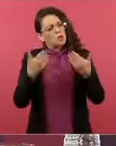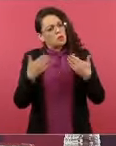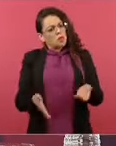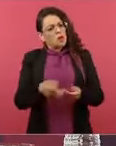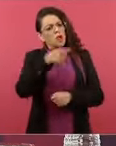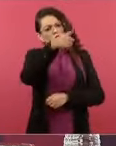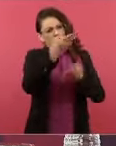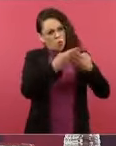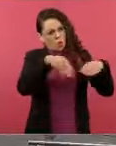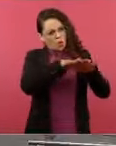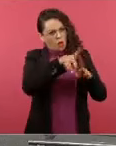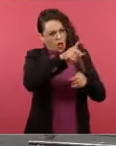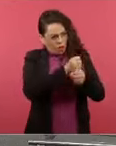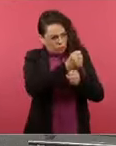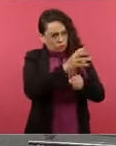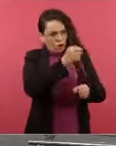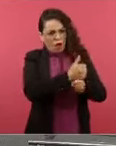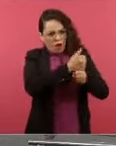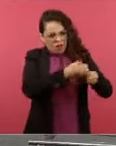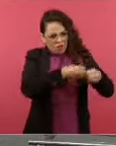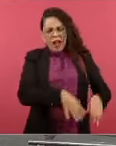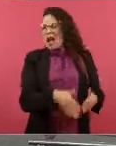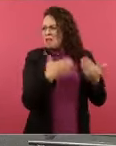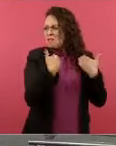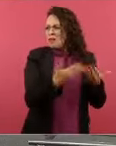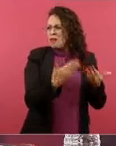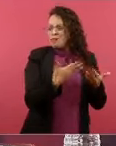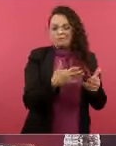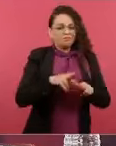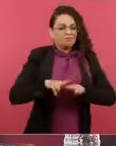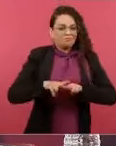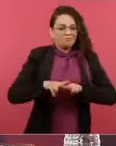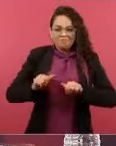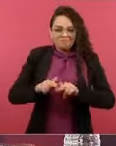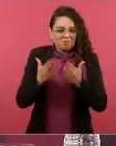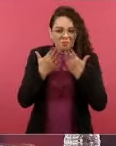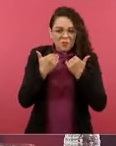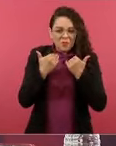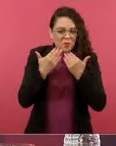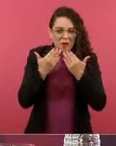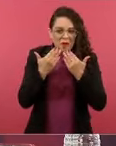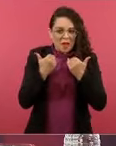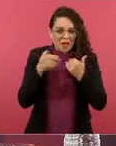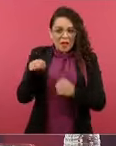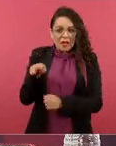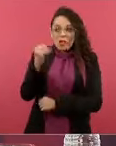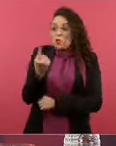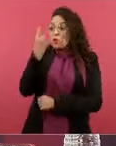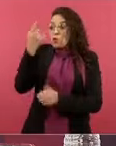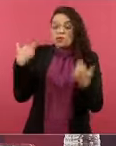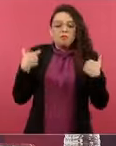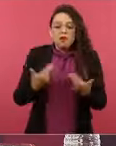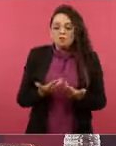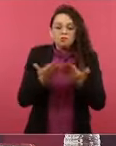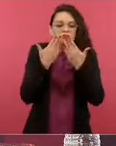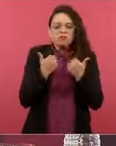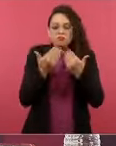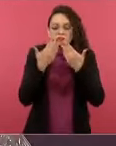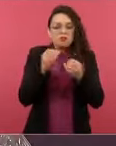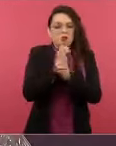casa. Nadie. No hay un solo maestro que parta de eso. Entonces, junto con eso, sí existe una